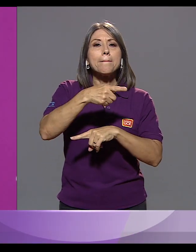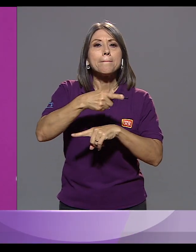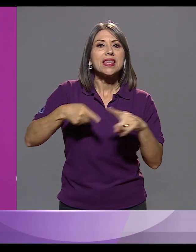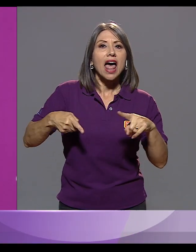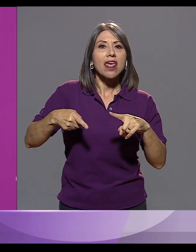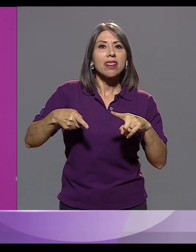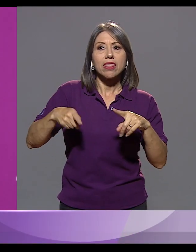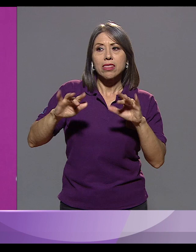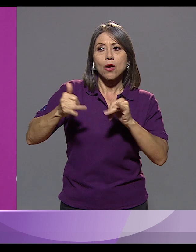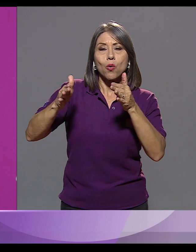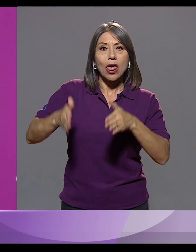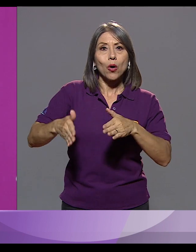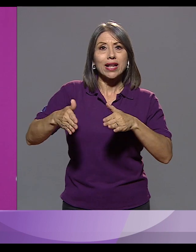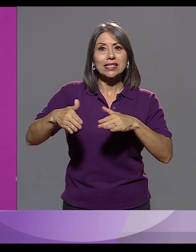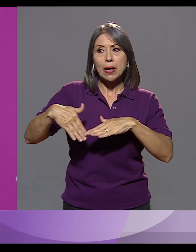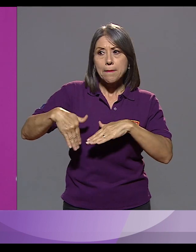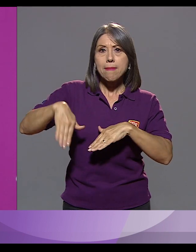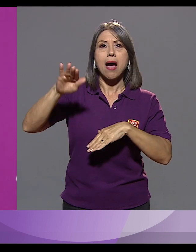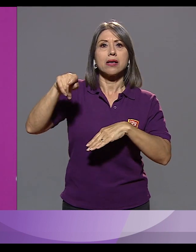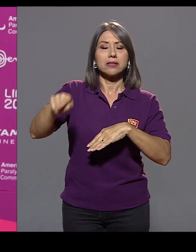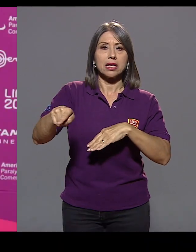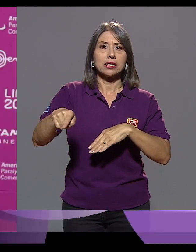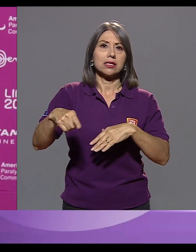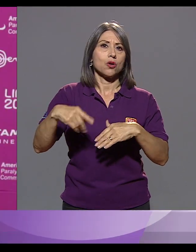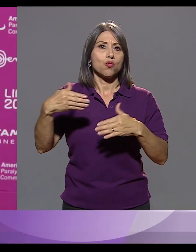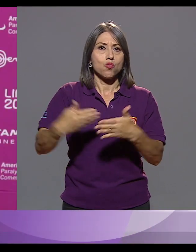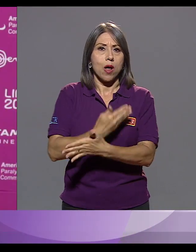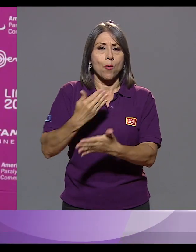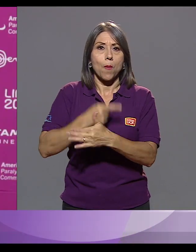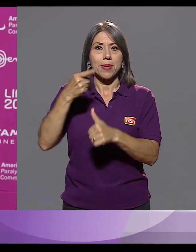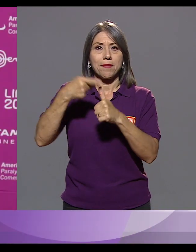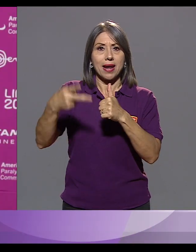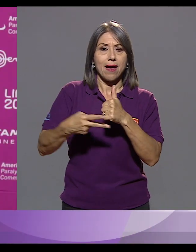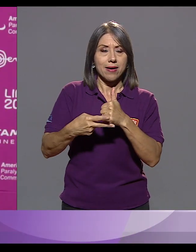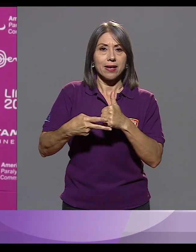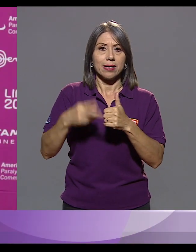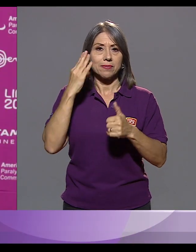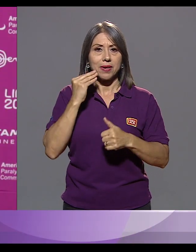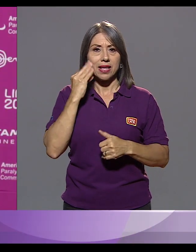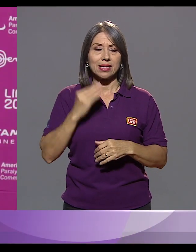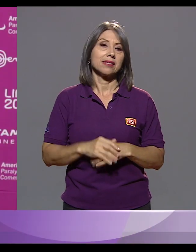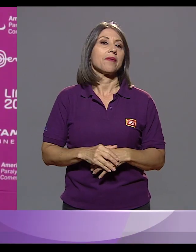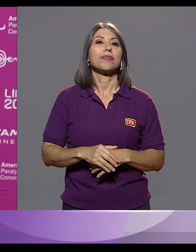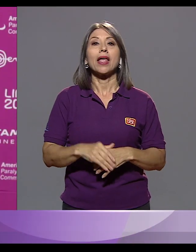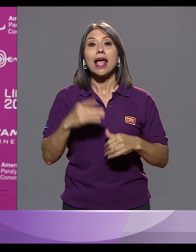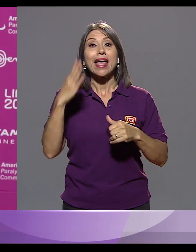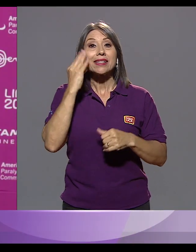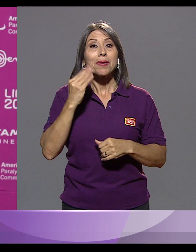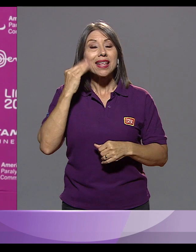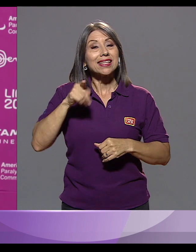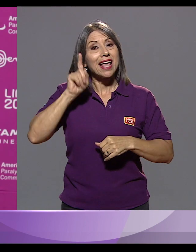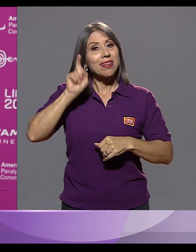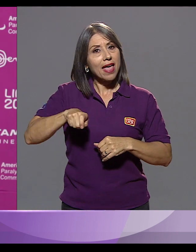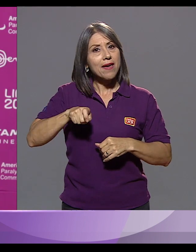de la mitad, esta es su primera experiencia a nivel internacional. La experiencia se tiene que ir canalizando y